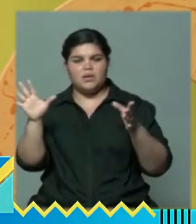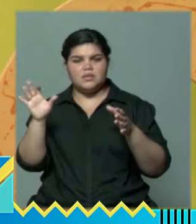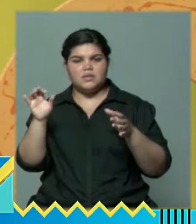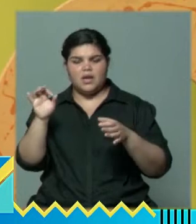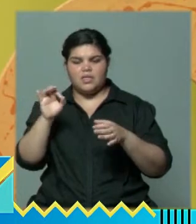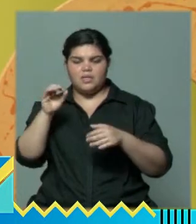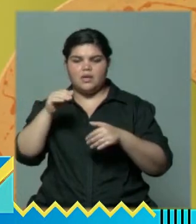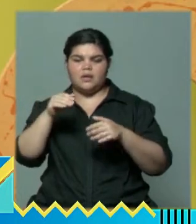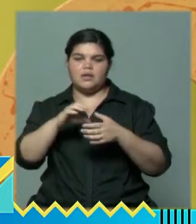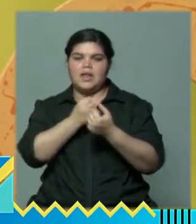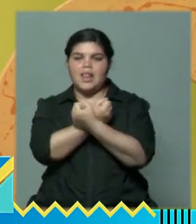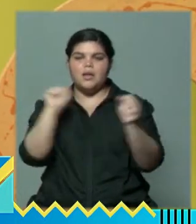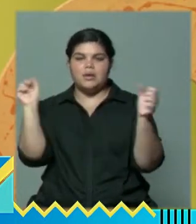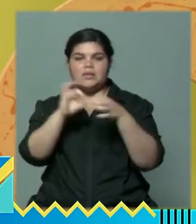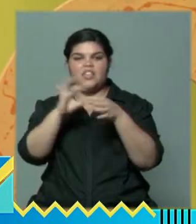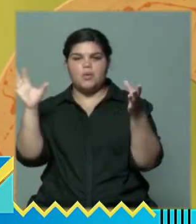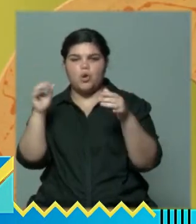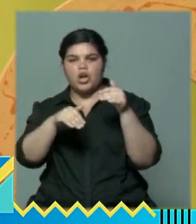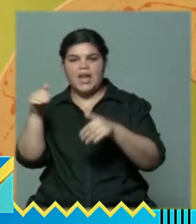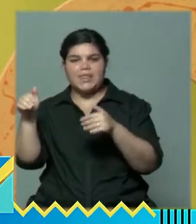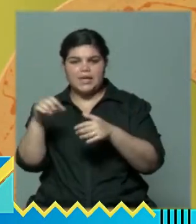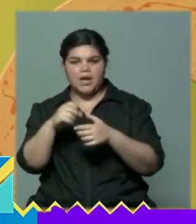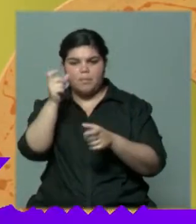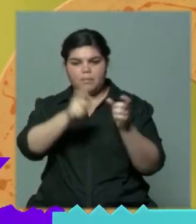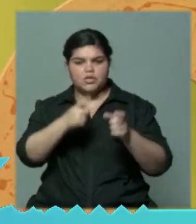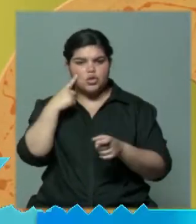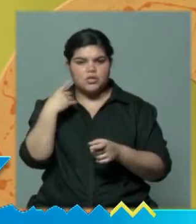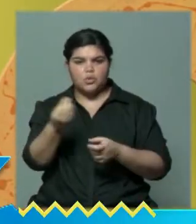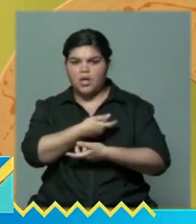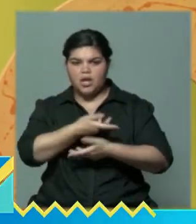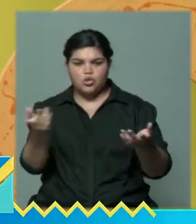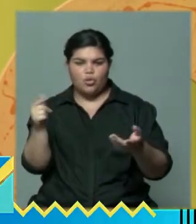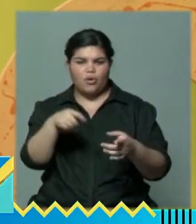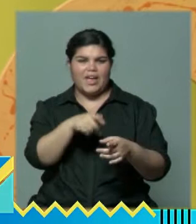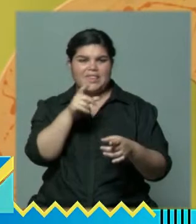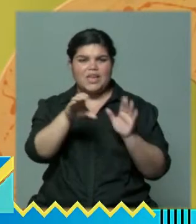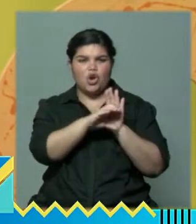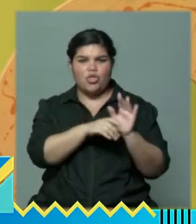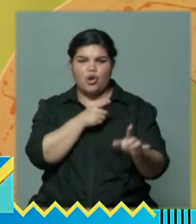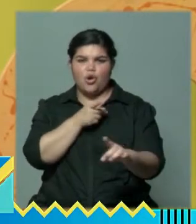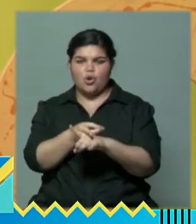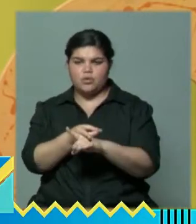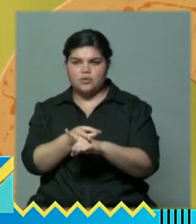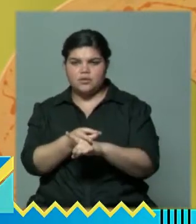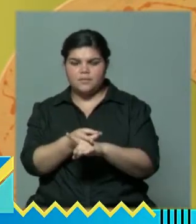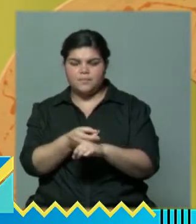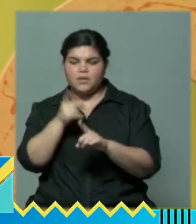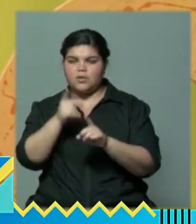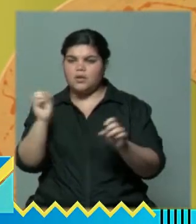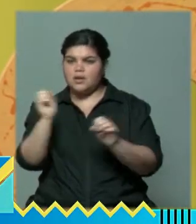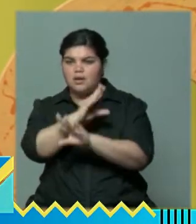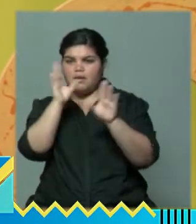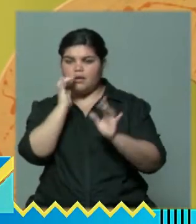que tiene cualquier ciudadano. Insisto, y acá quiero llamar a la reflexión sobre un punto. No estamos hablando de en cualquier circunstancia